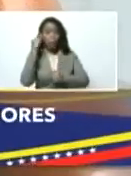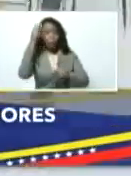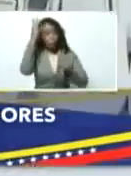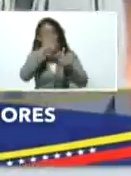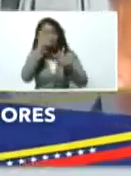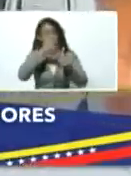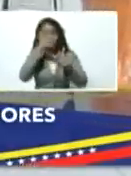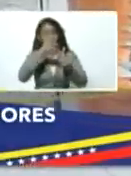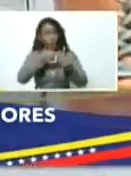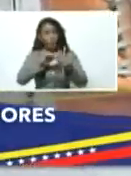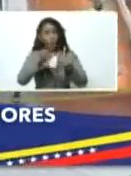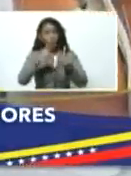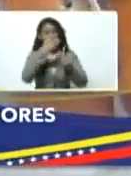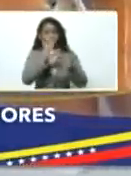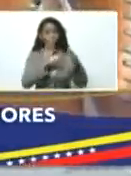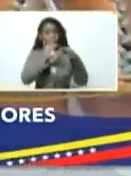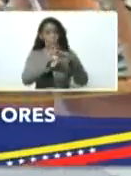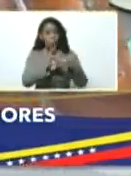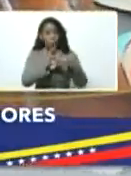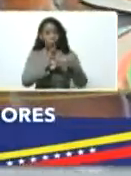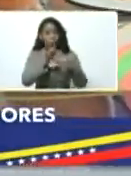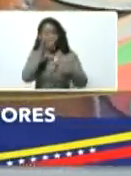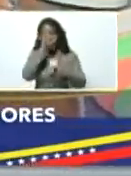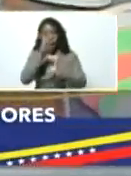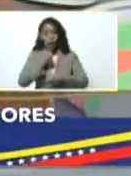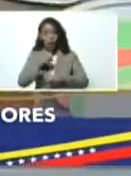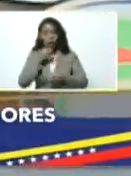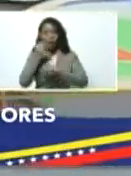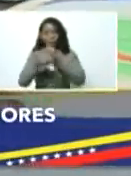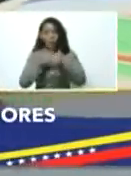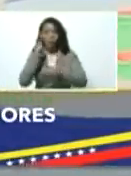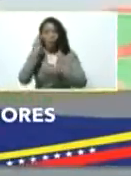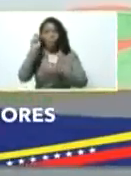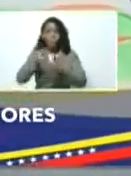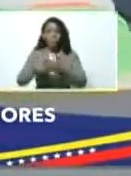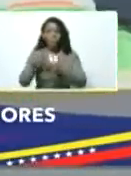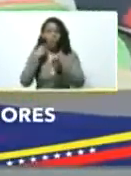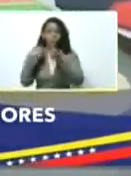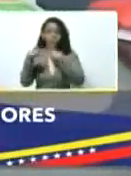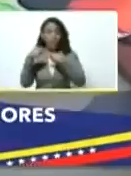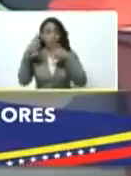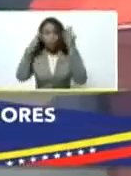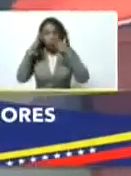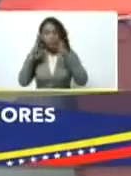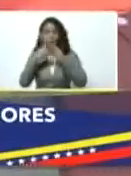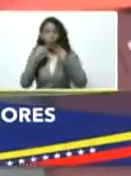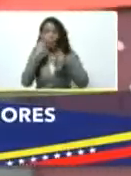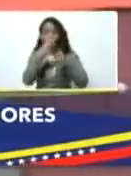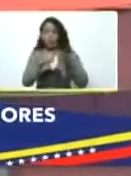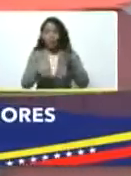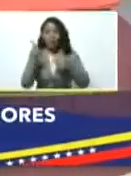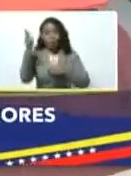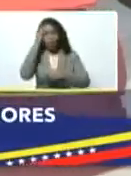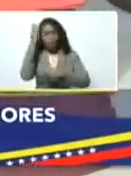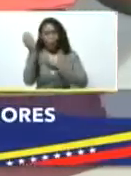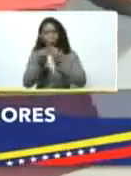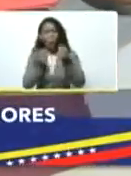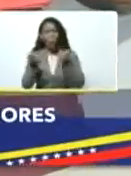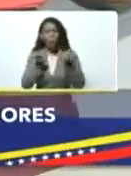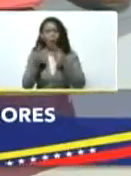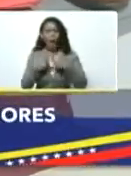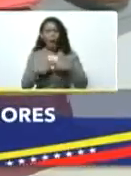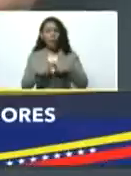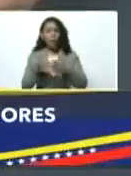formamos, luego lo vinculamos con el banco, le damos los puntos de venta, la asesoría, hacemos todo un producto para que ellos sepan cómo manejar las